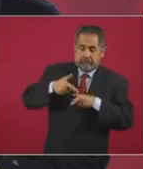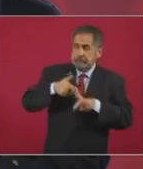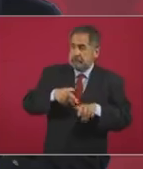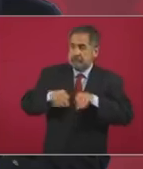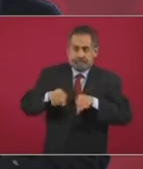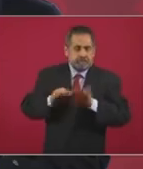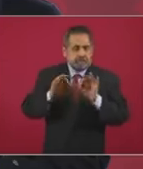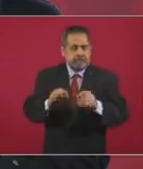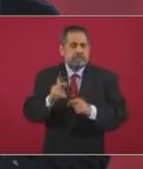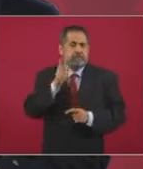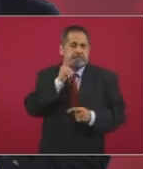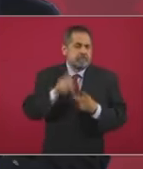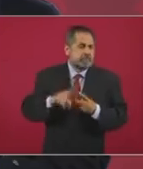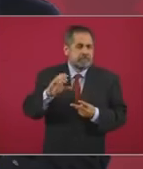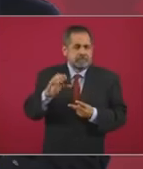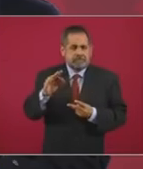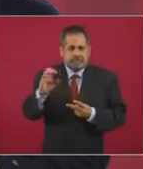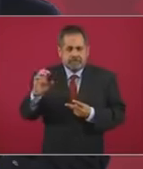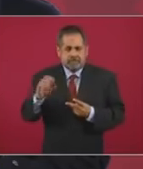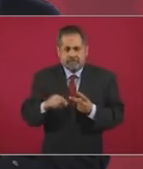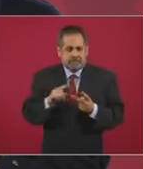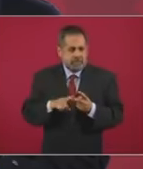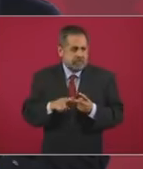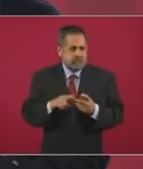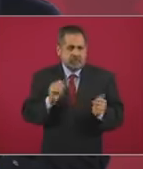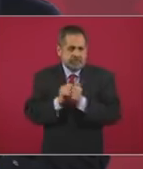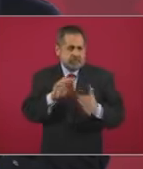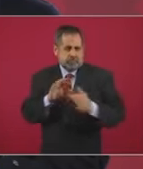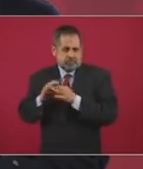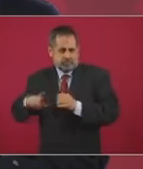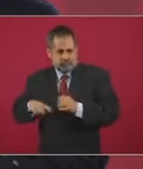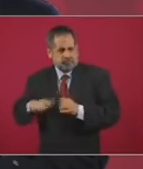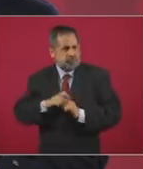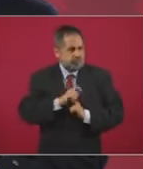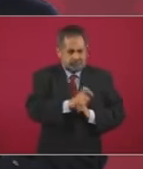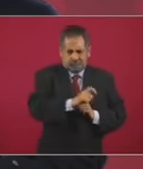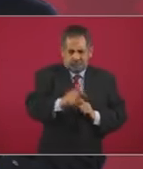Comisión Federal de Electricidad y para el gobierno,